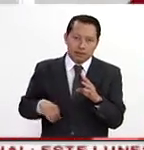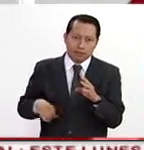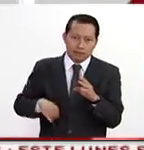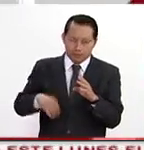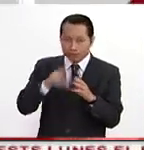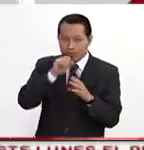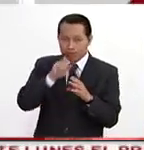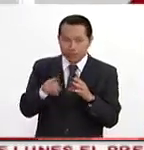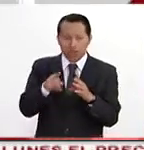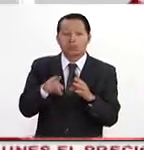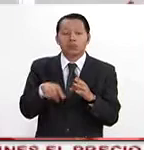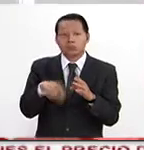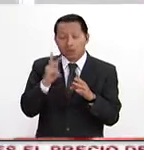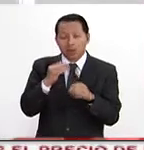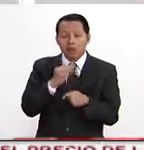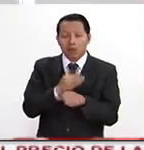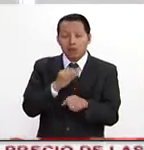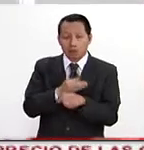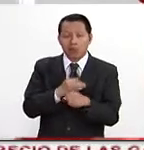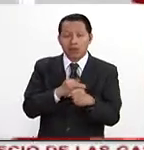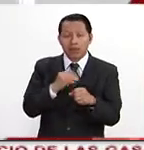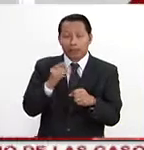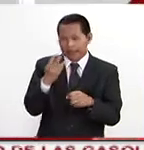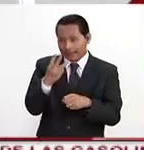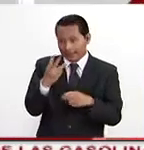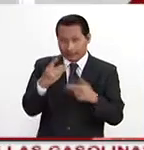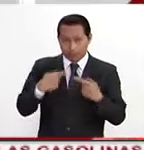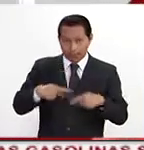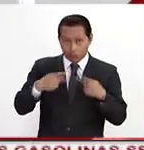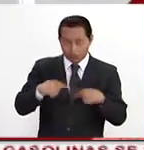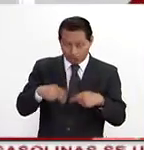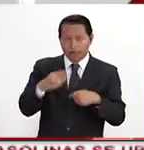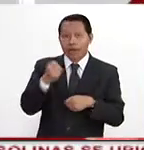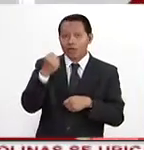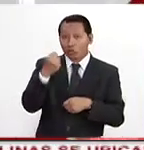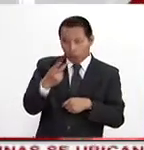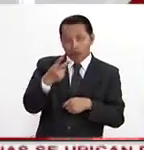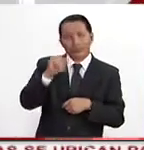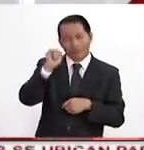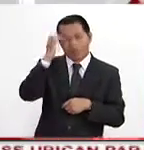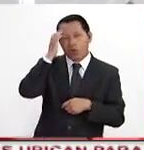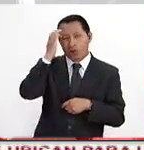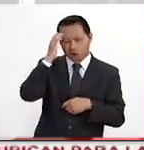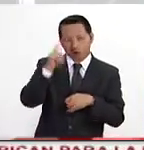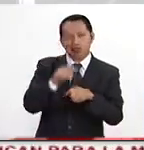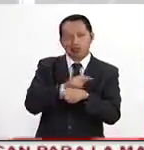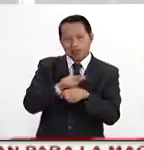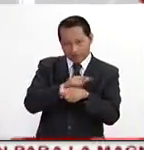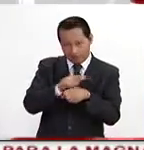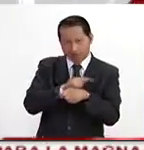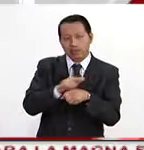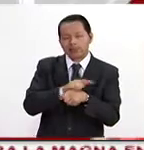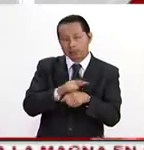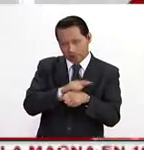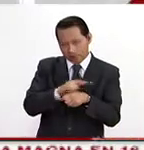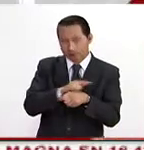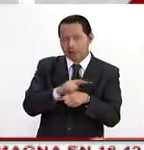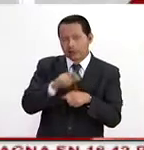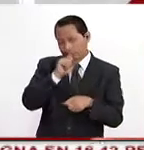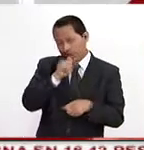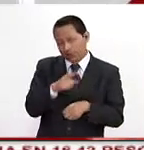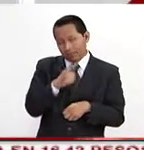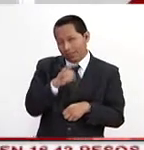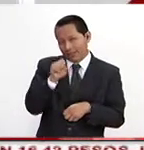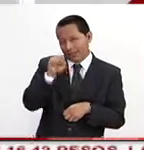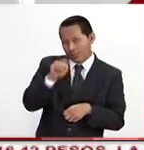saber pero por lo pronto dos de cada tres mexicanos reconoce que conoce alguien que es homosexual gay o lesbiana